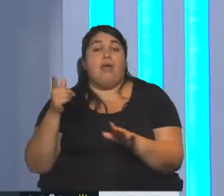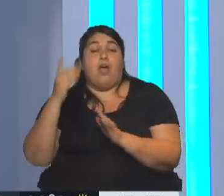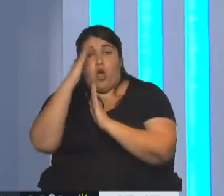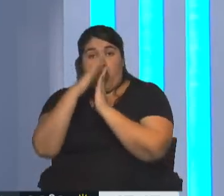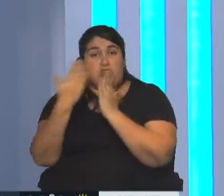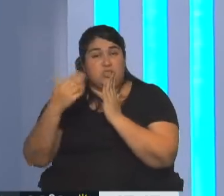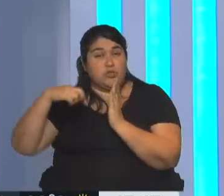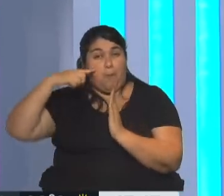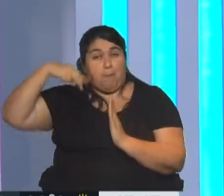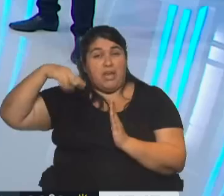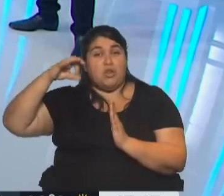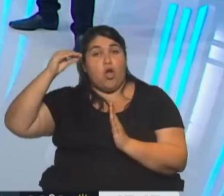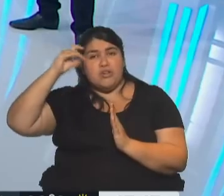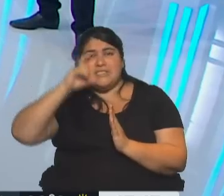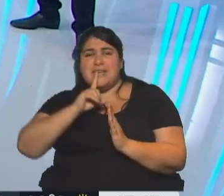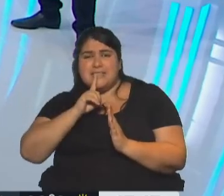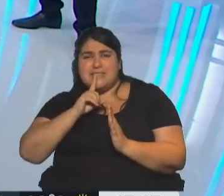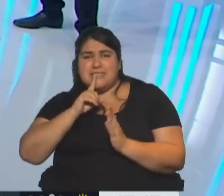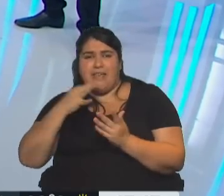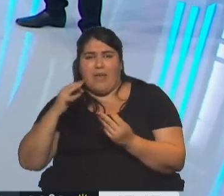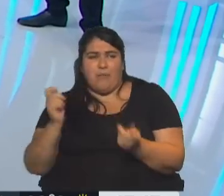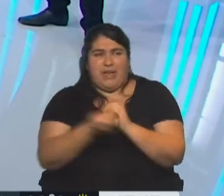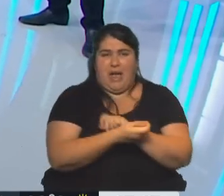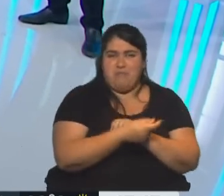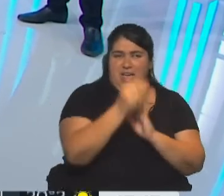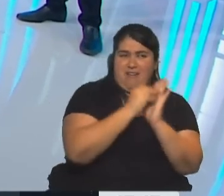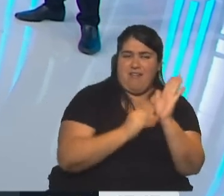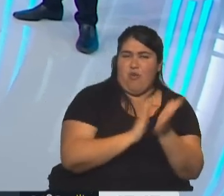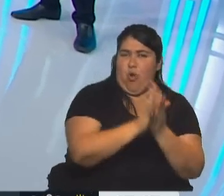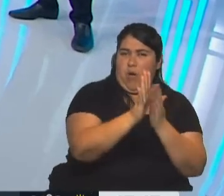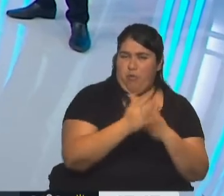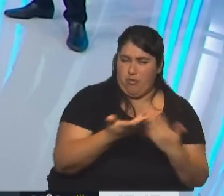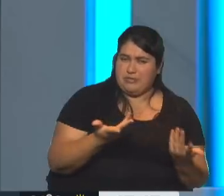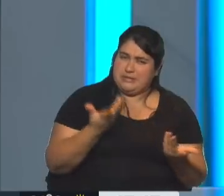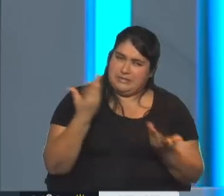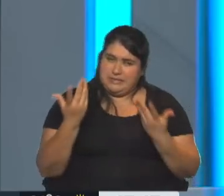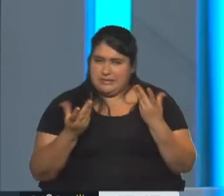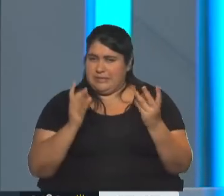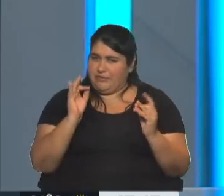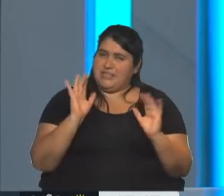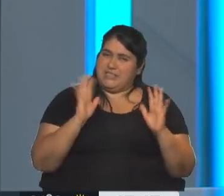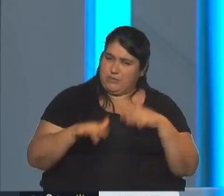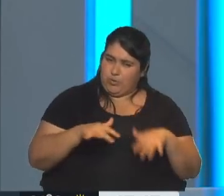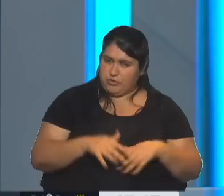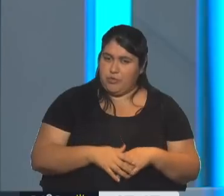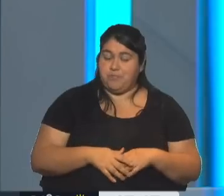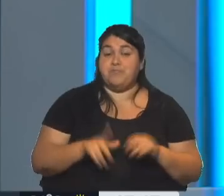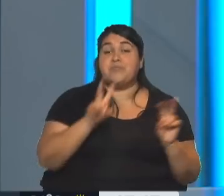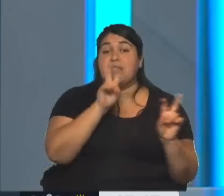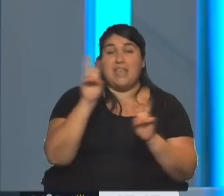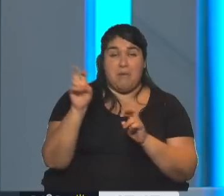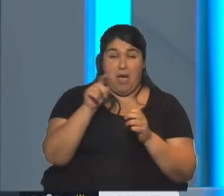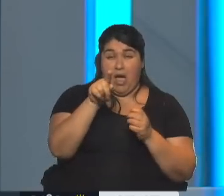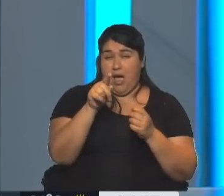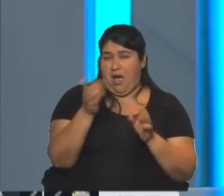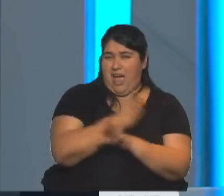Pinochet. Digo, qué crucijada, ¿no? Qué momento tan especial totalmente, en Chile. Sí, totalmente. A ver, muchos de estos temas, estos puntos